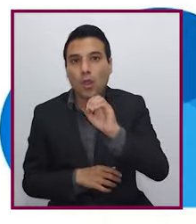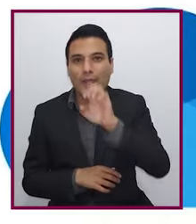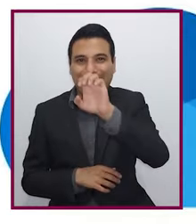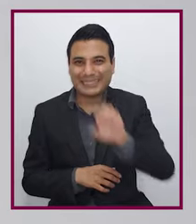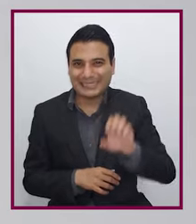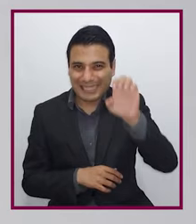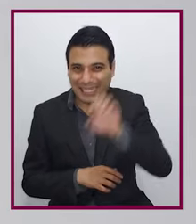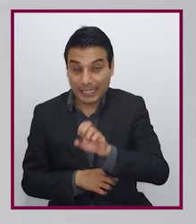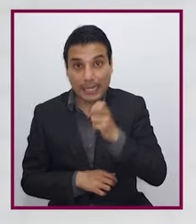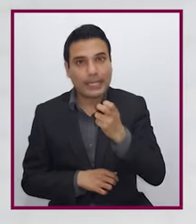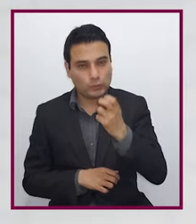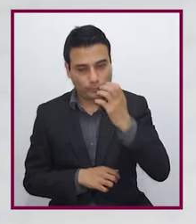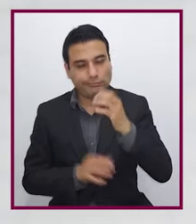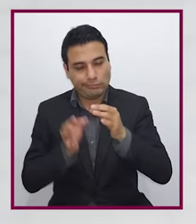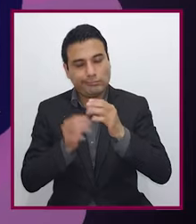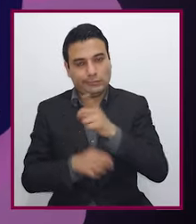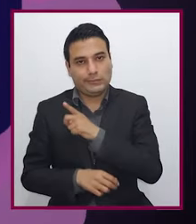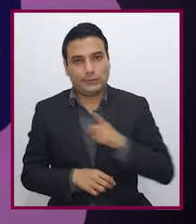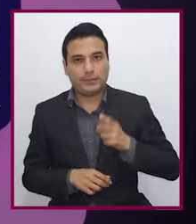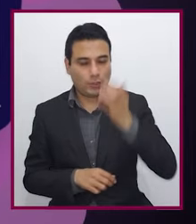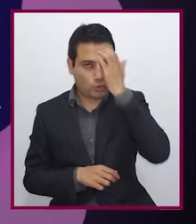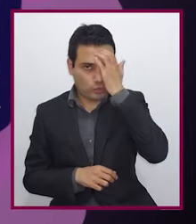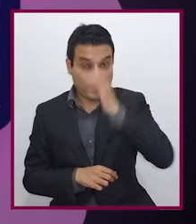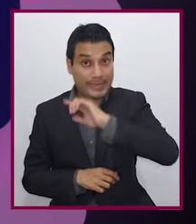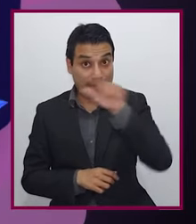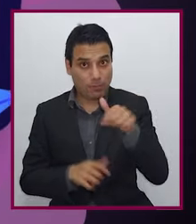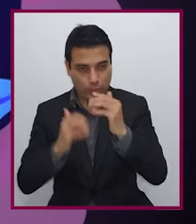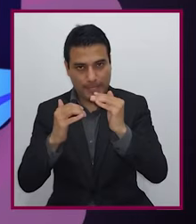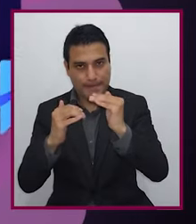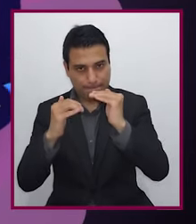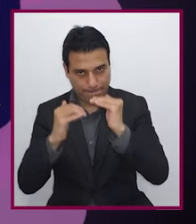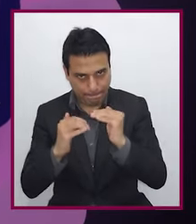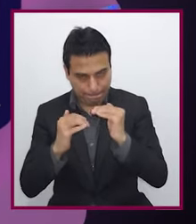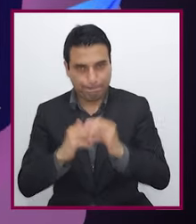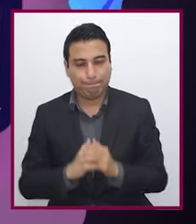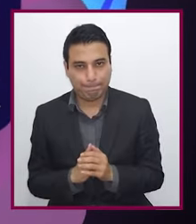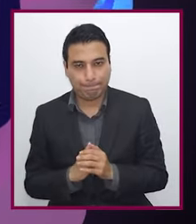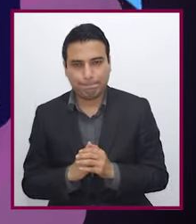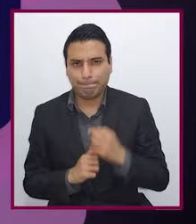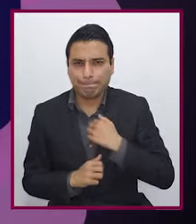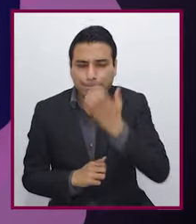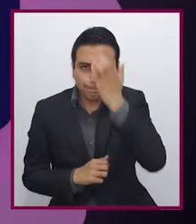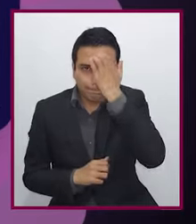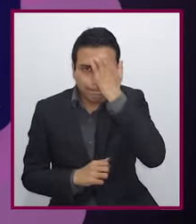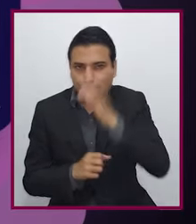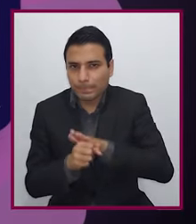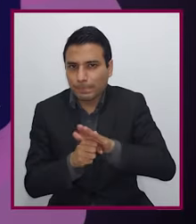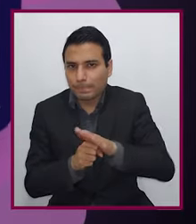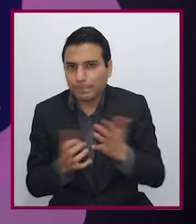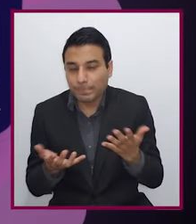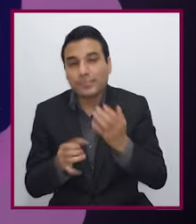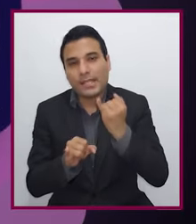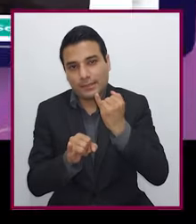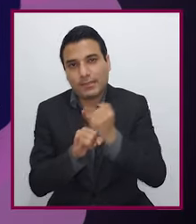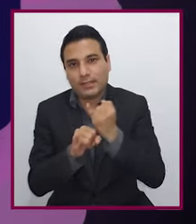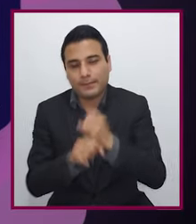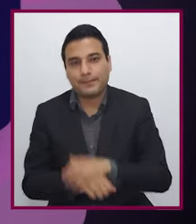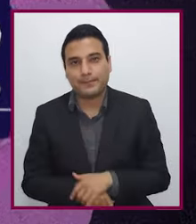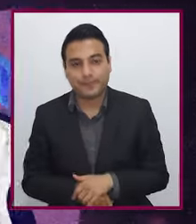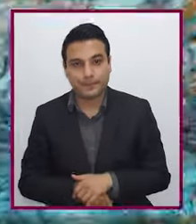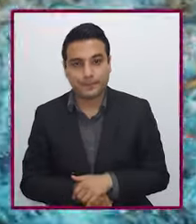de cálculo. Esto es fundamental. Y el siguiente paso importante para la alfabetización digital sería